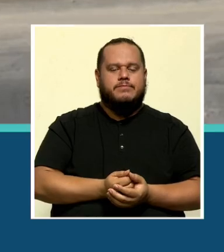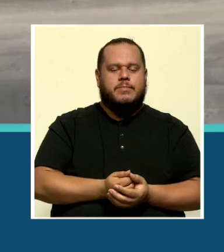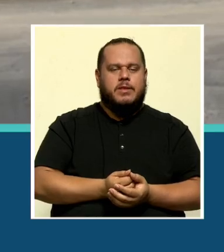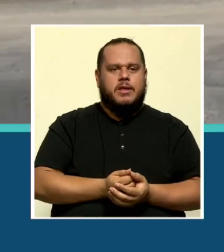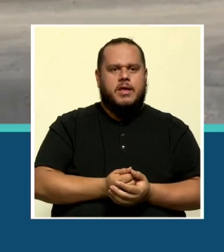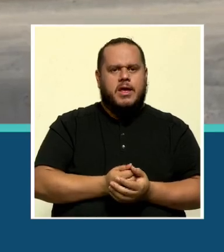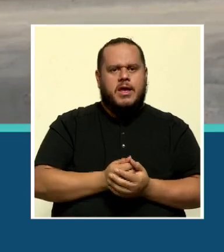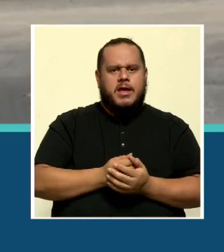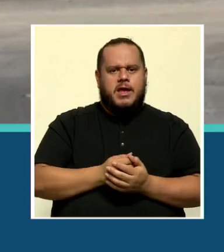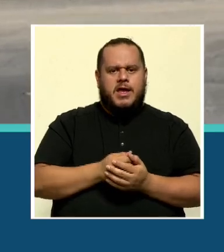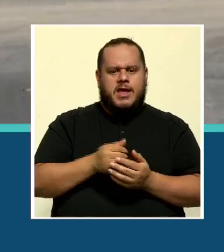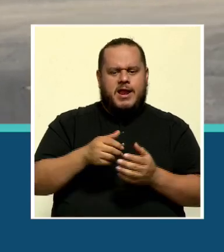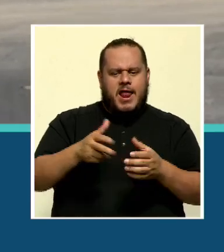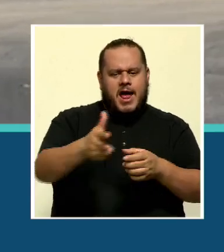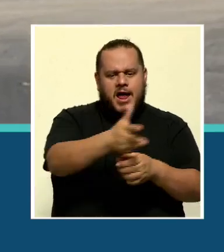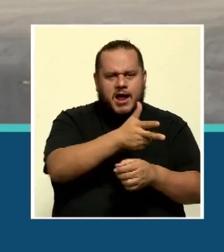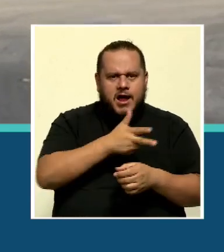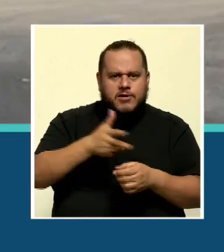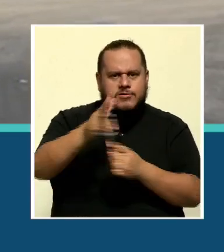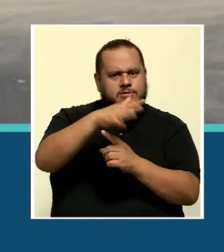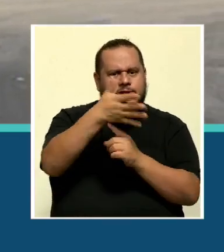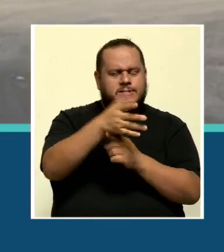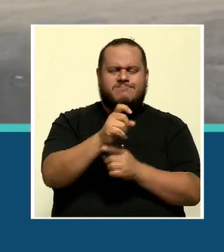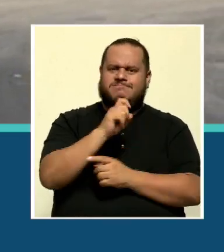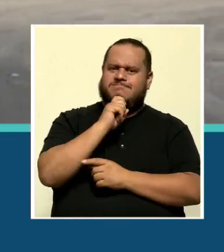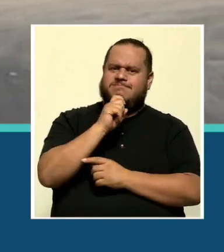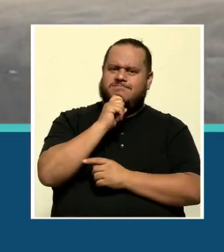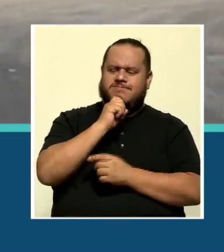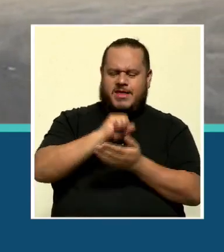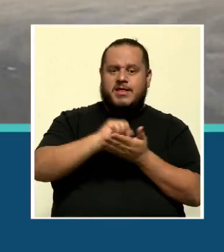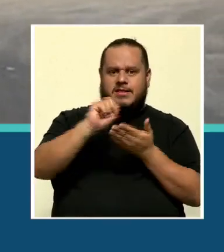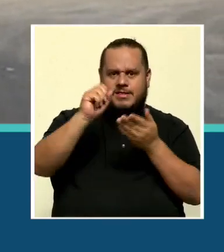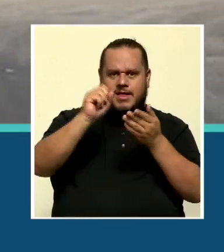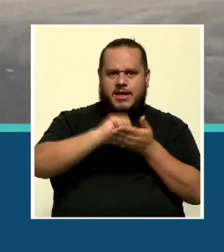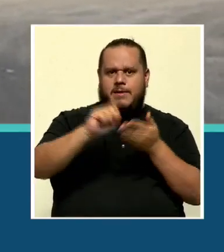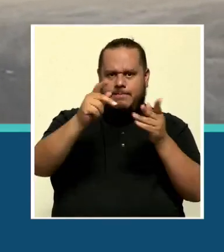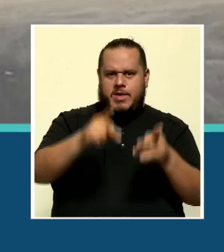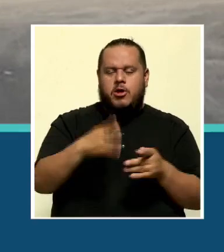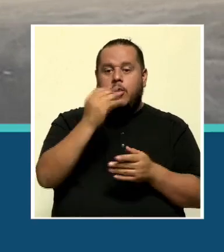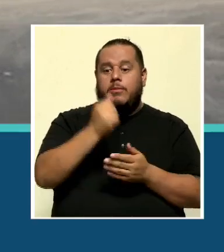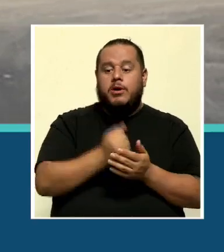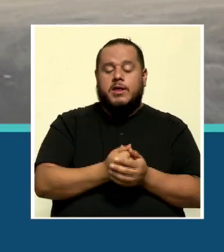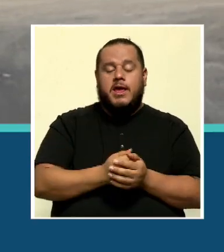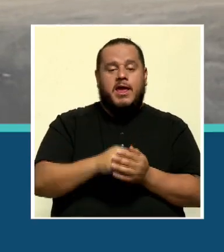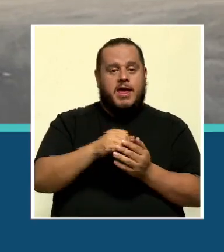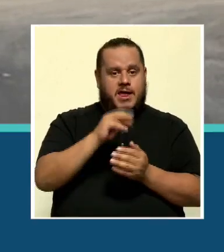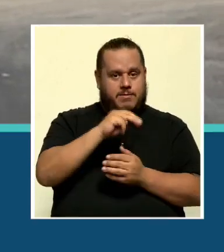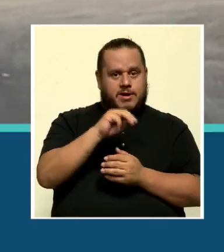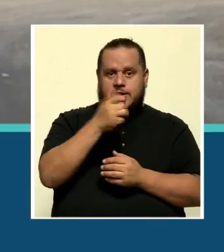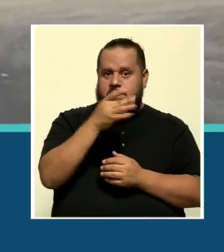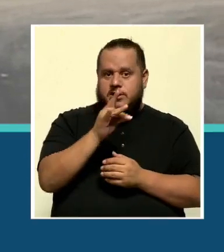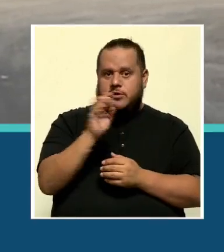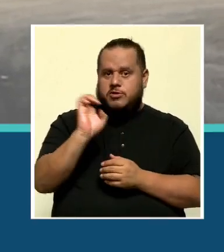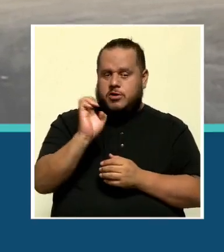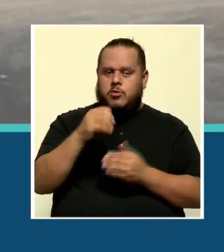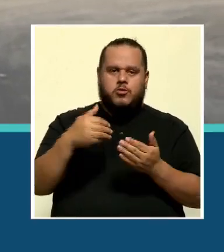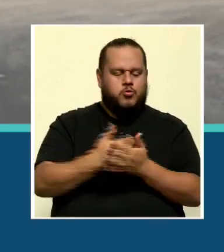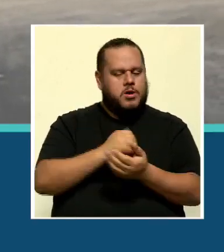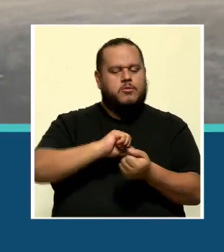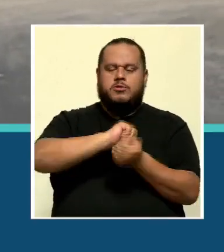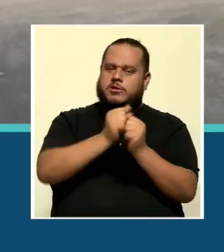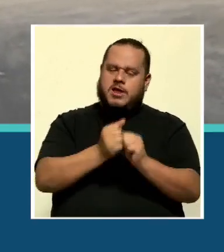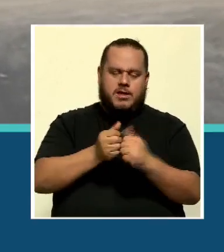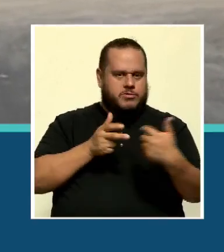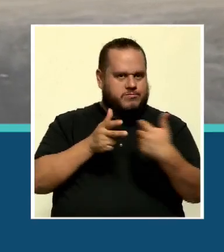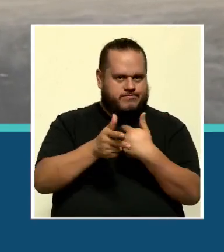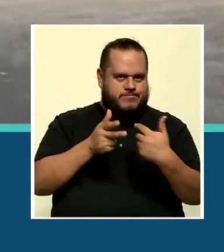Transitar por este sector en San Pedro se ha vuelto muy complicado, y es que a partir de este martes 18 de enero se aplicarán nuevos cambios viales.